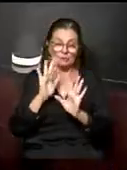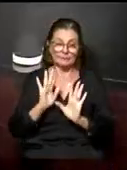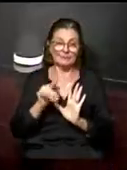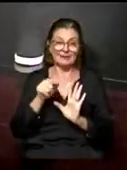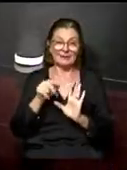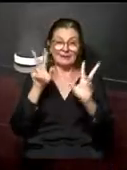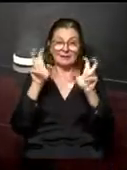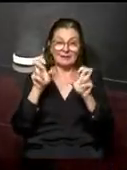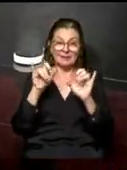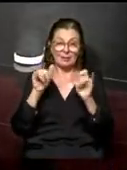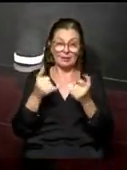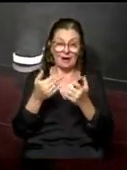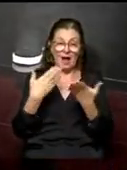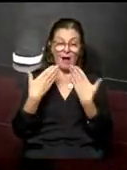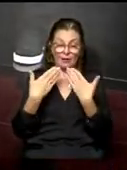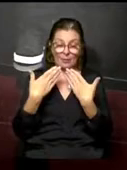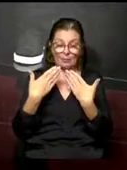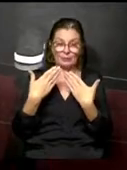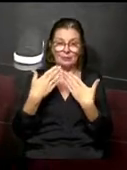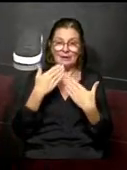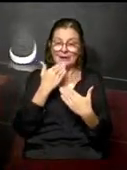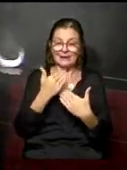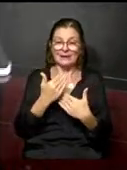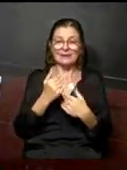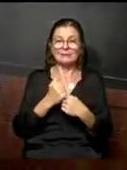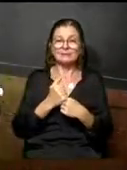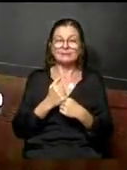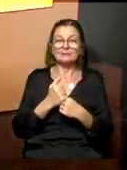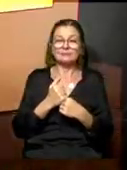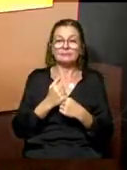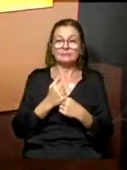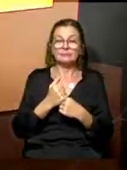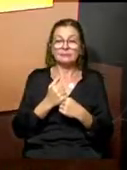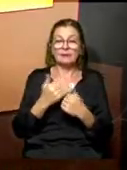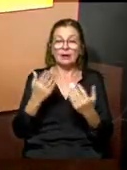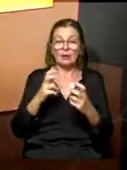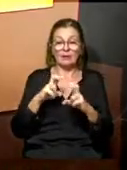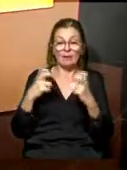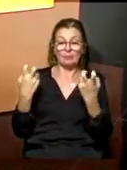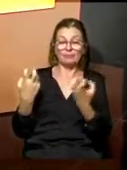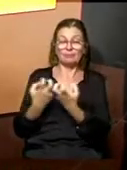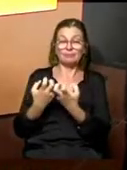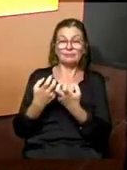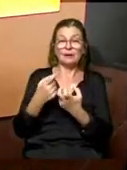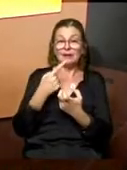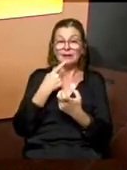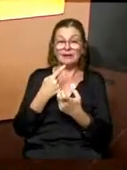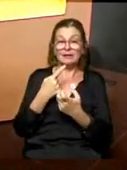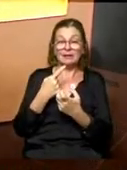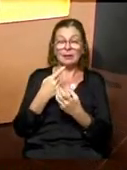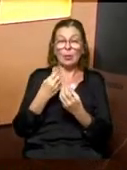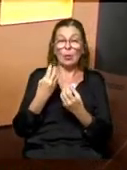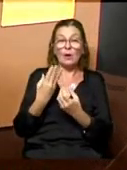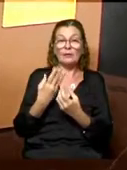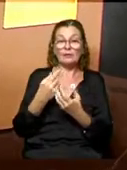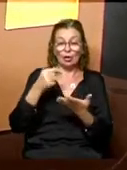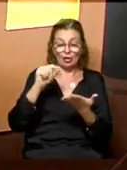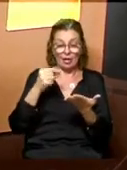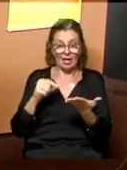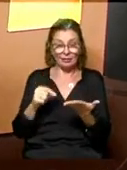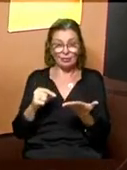tema, ya la seguimos desde ahí, Mariana. Gracias. Y lindo momento para ir al panel y comentar a propósito de la cantidad de